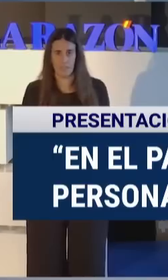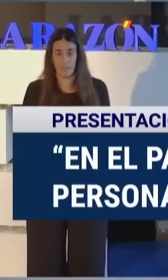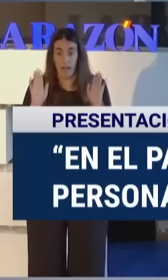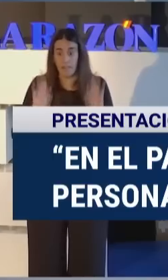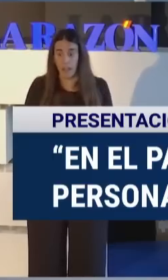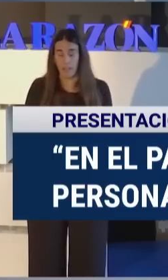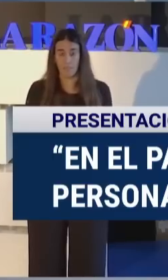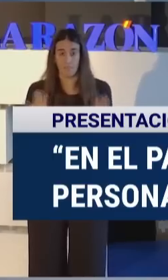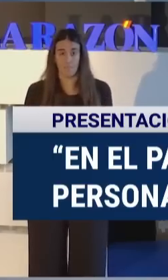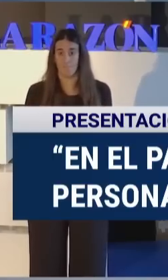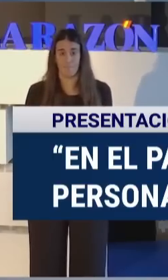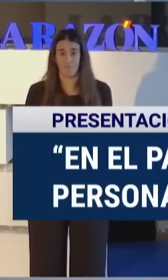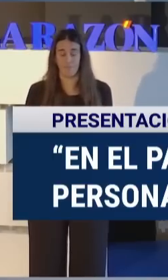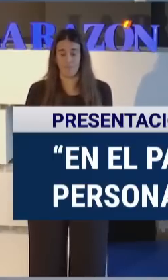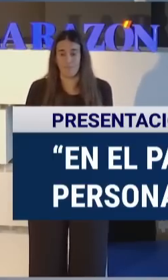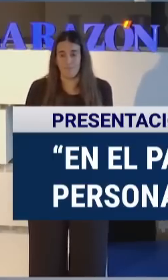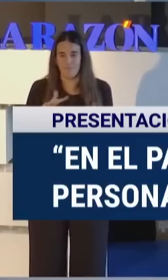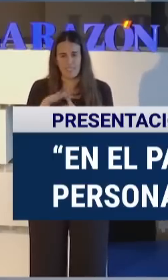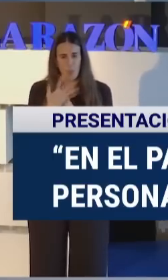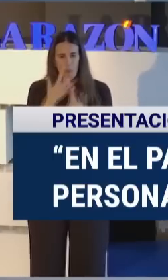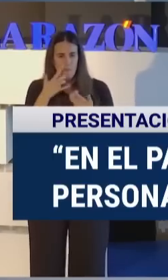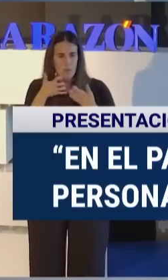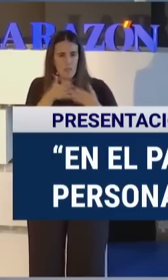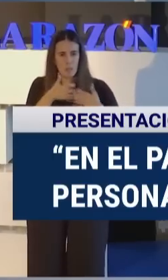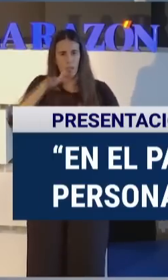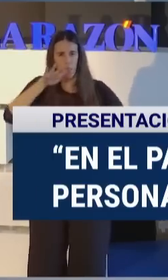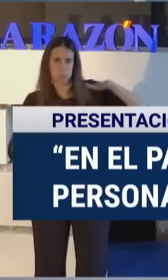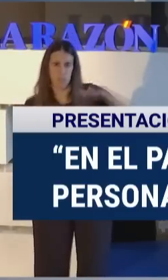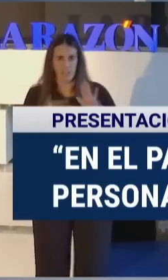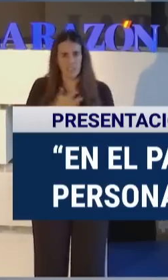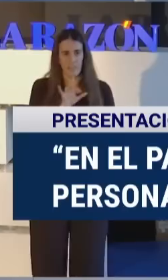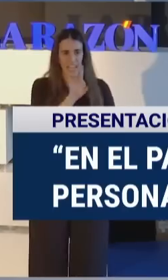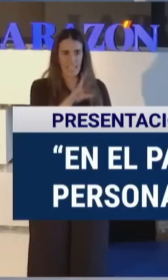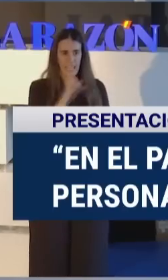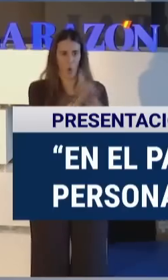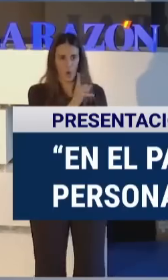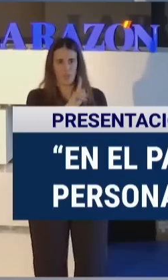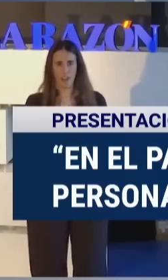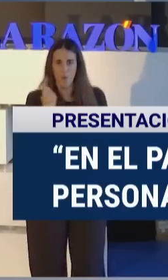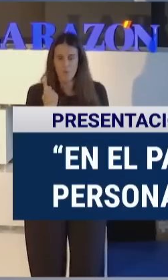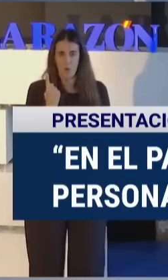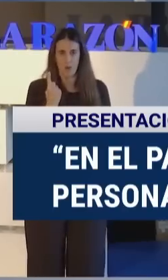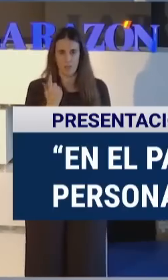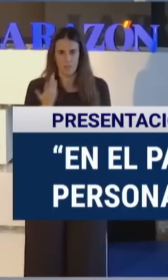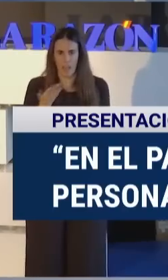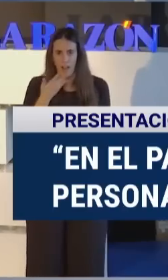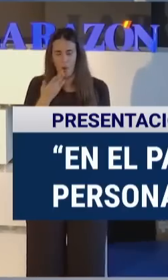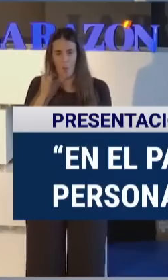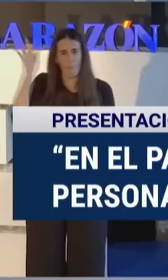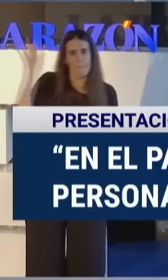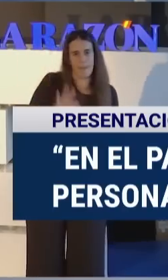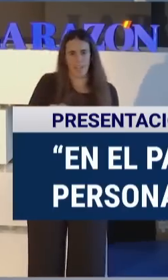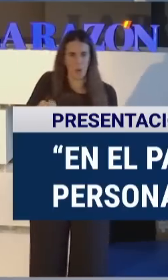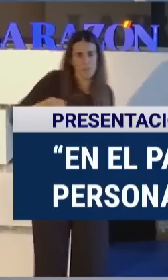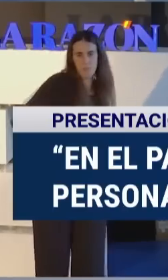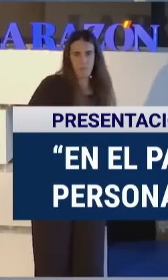que, digamos, o sea, y era luchas desiguales. Eran 15-1, no es que, digamos, o sea, Gladiator era un chiste al